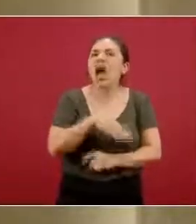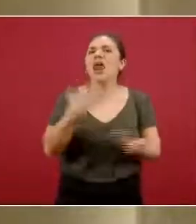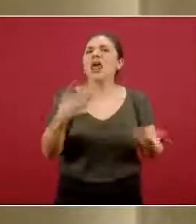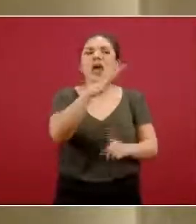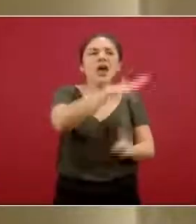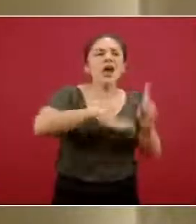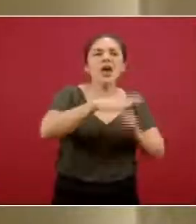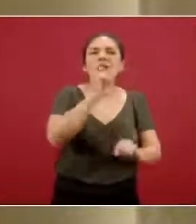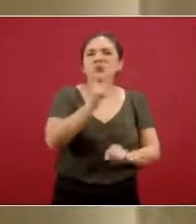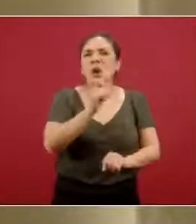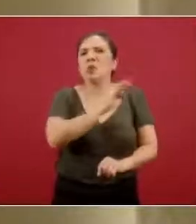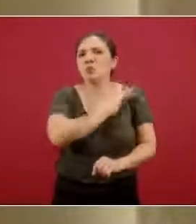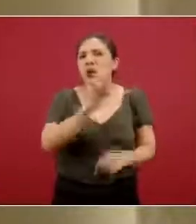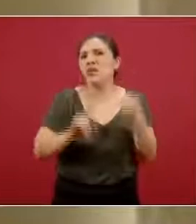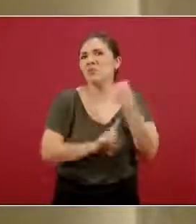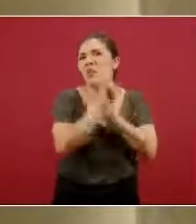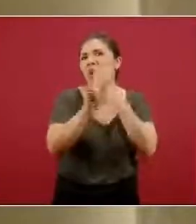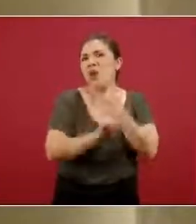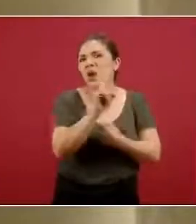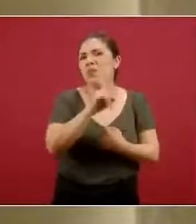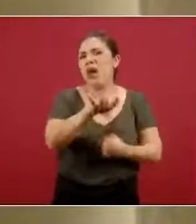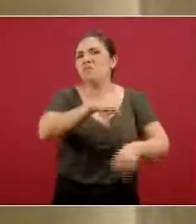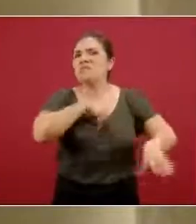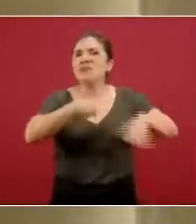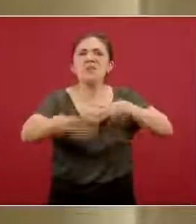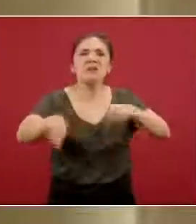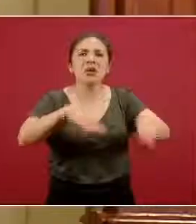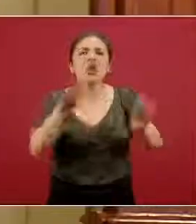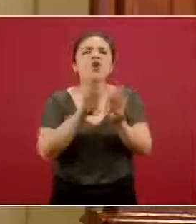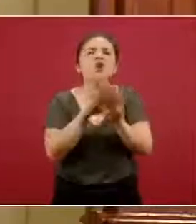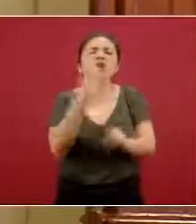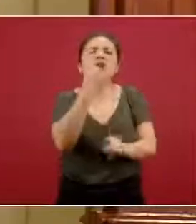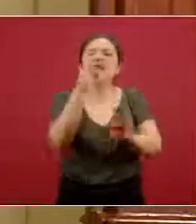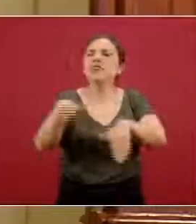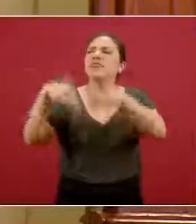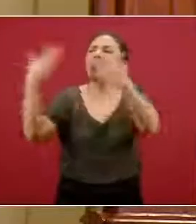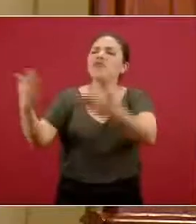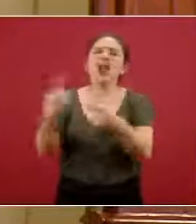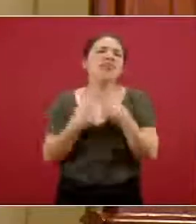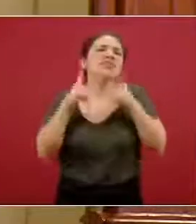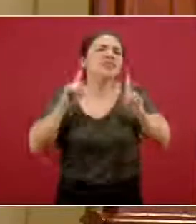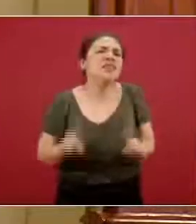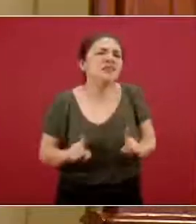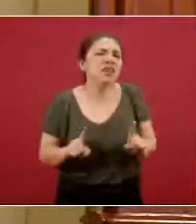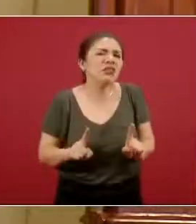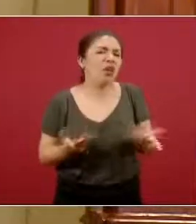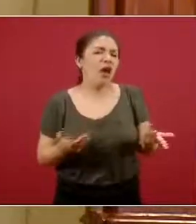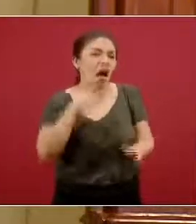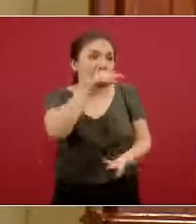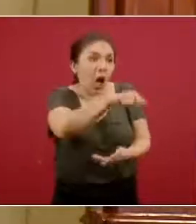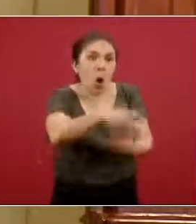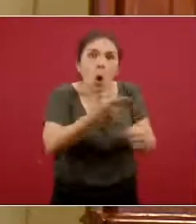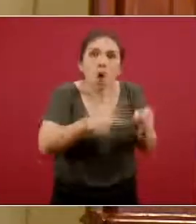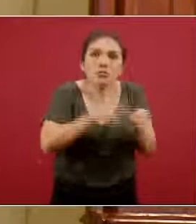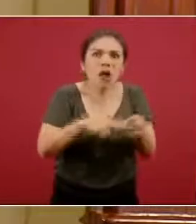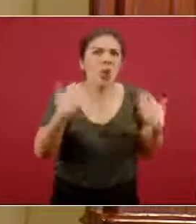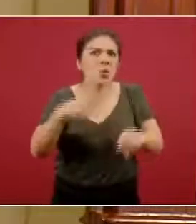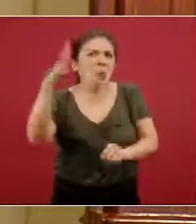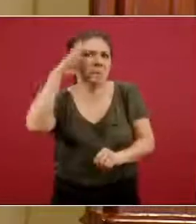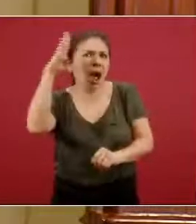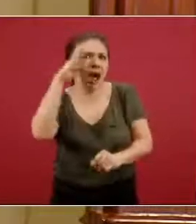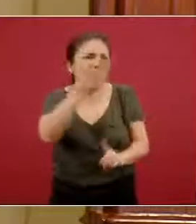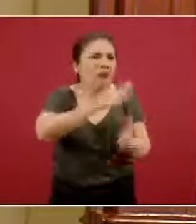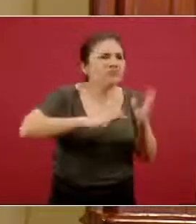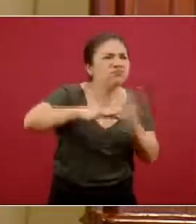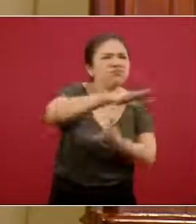un ambiente en donde, a diferencia del exterior, el virus está en una presentación y en una